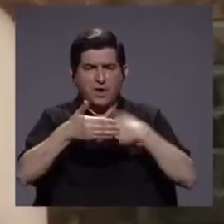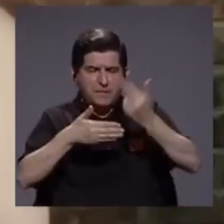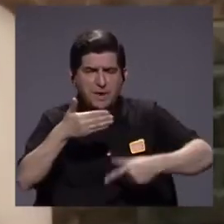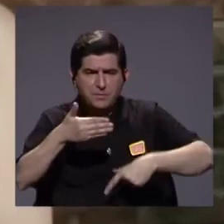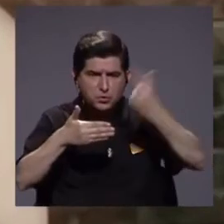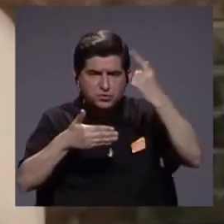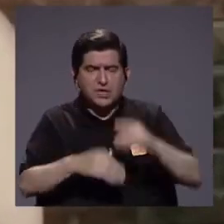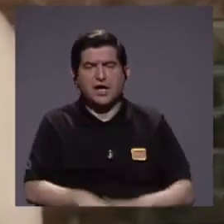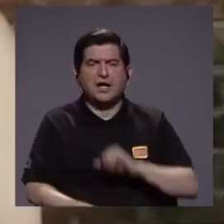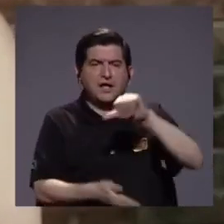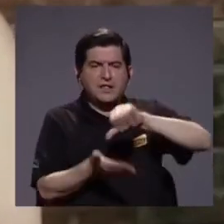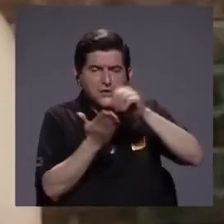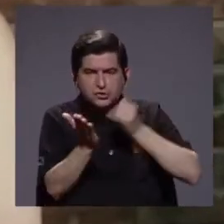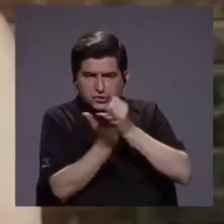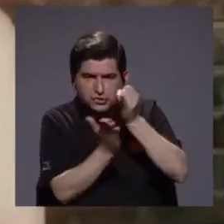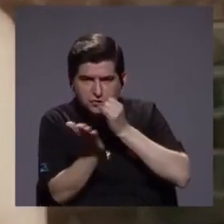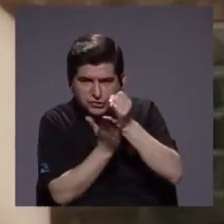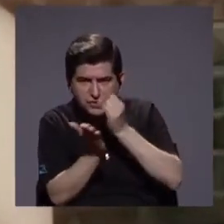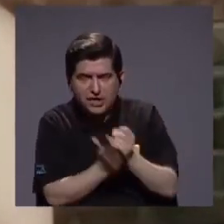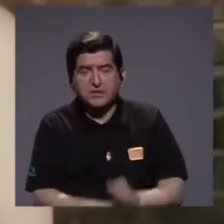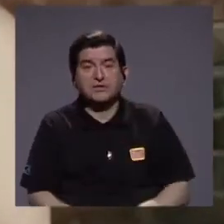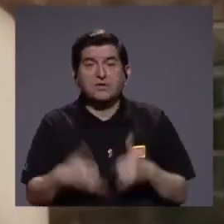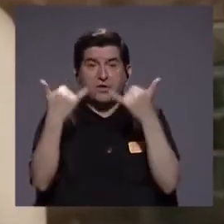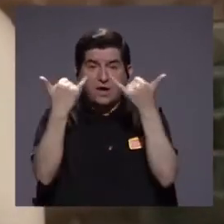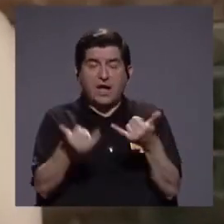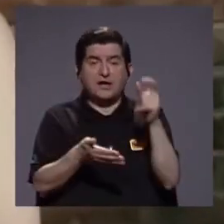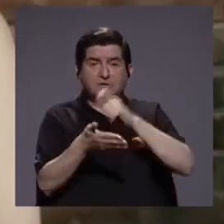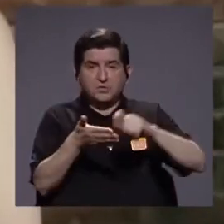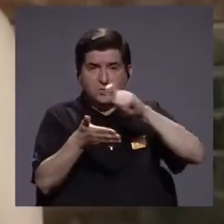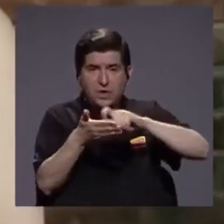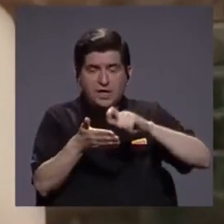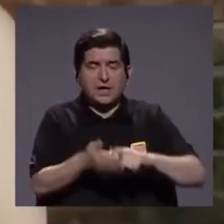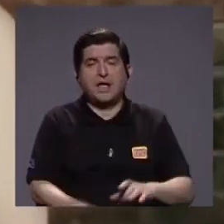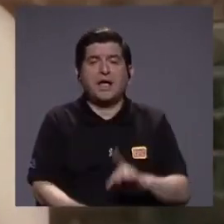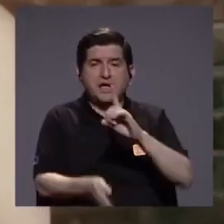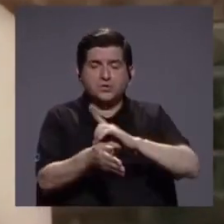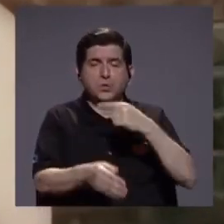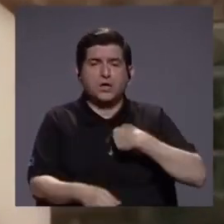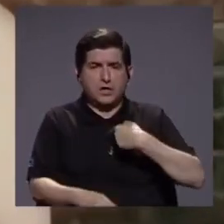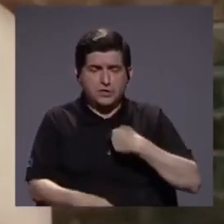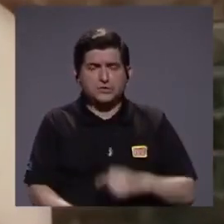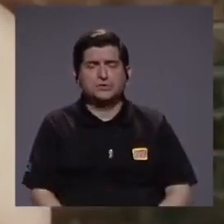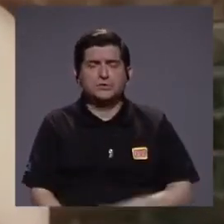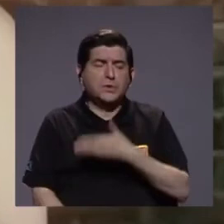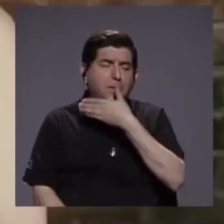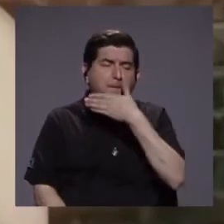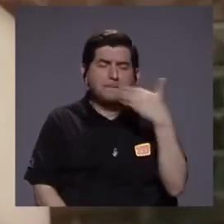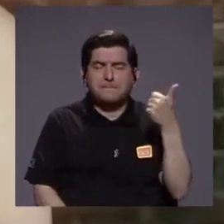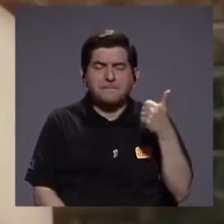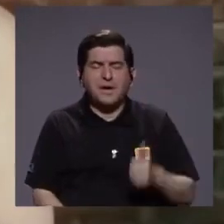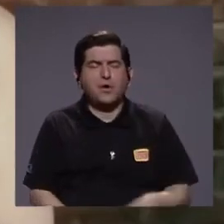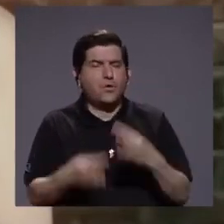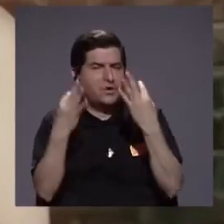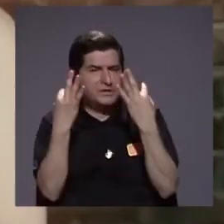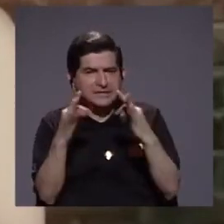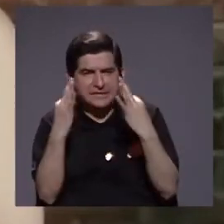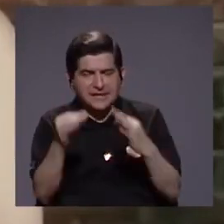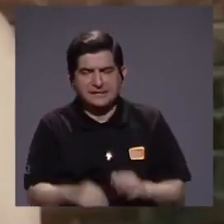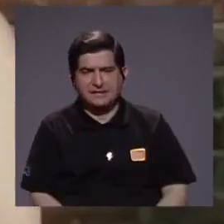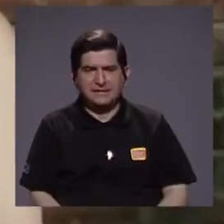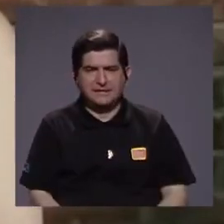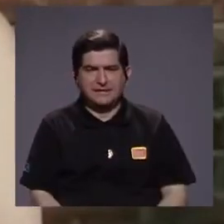de un centro de investigación y actualmente de la Escuela de Medicina, he realizado lo mejor y donde